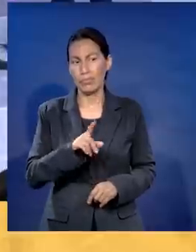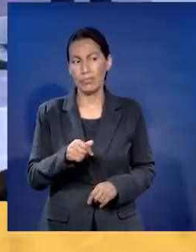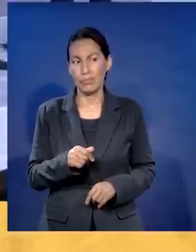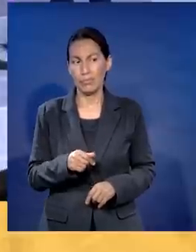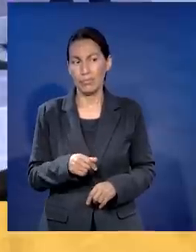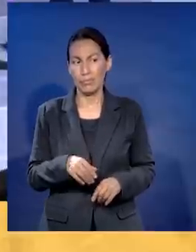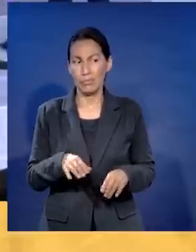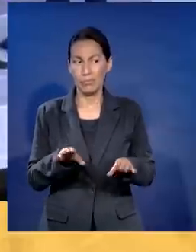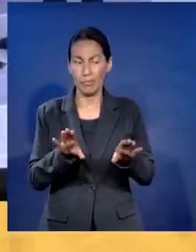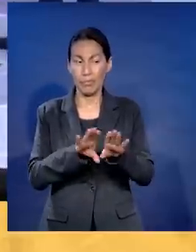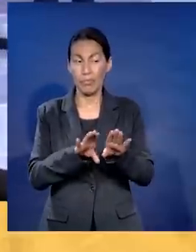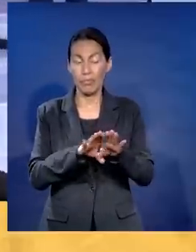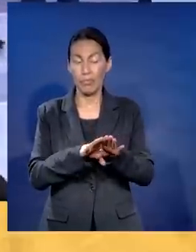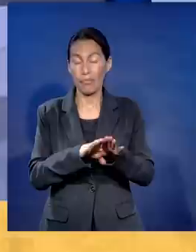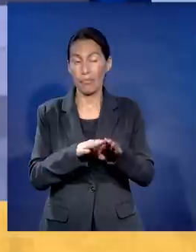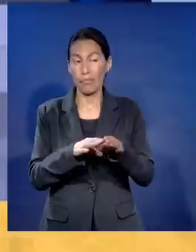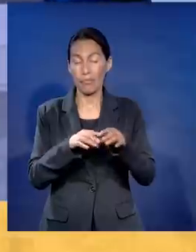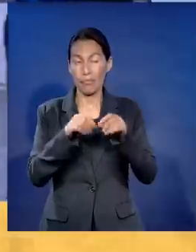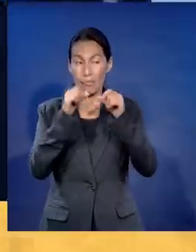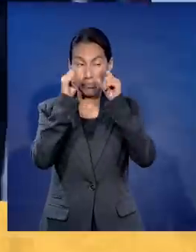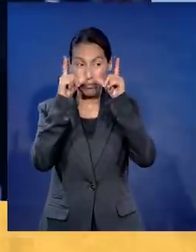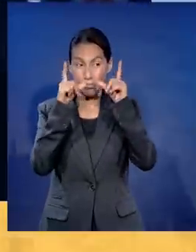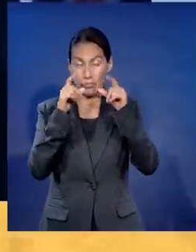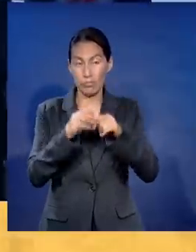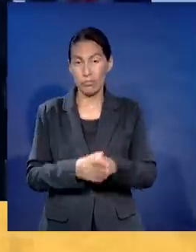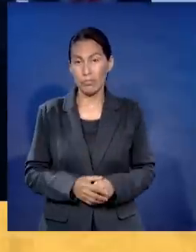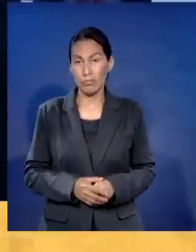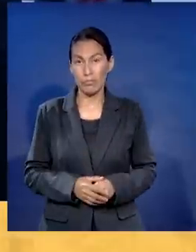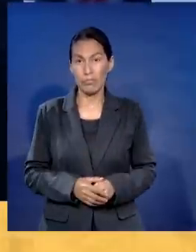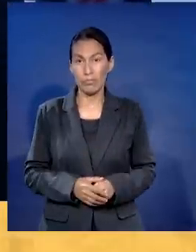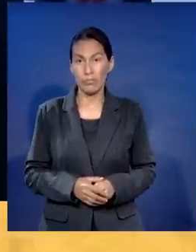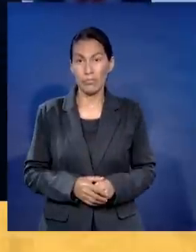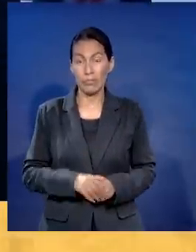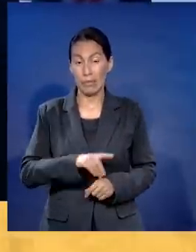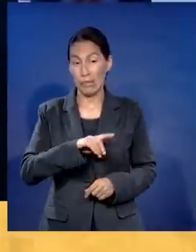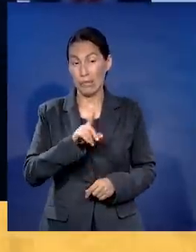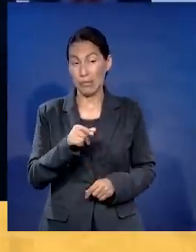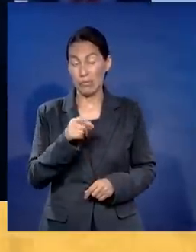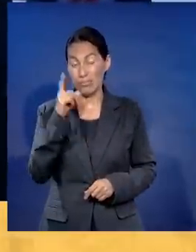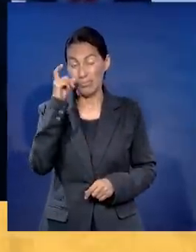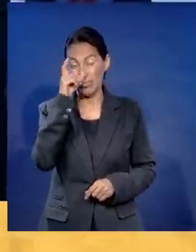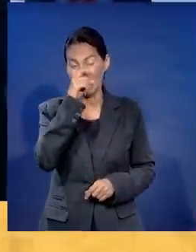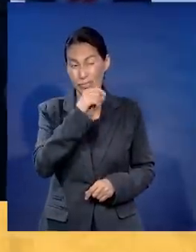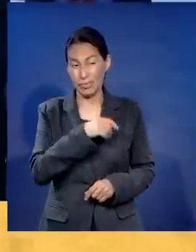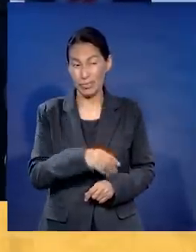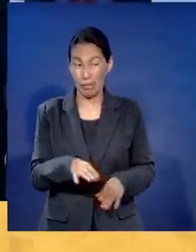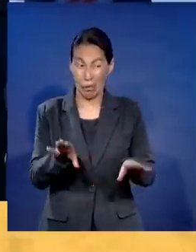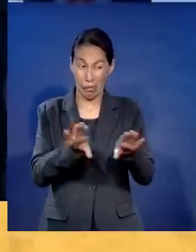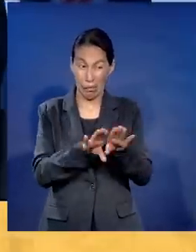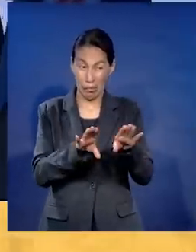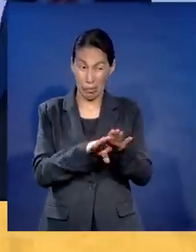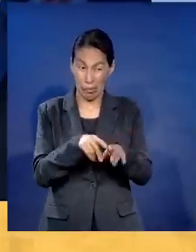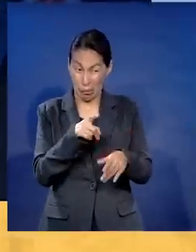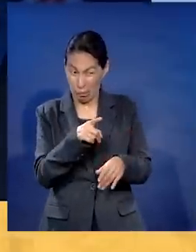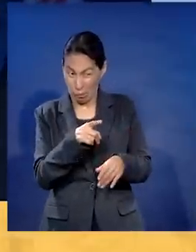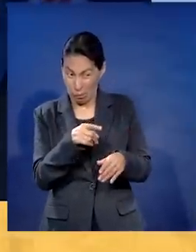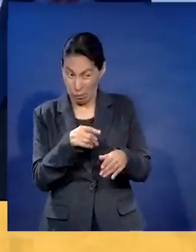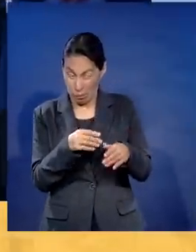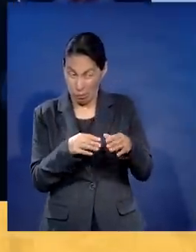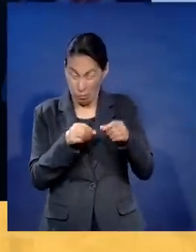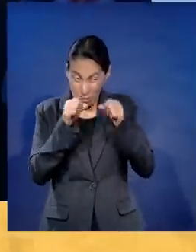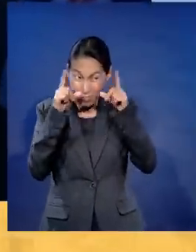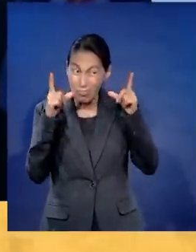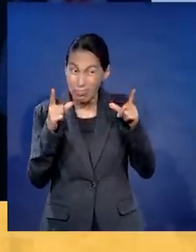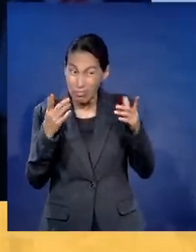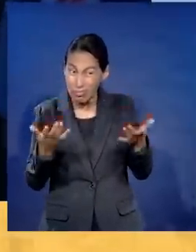amor y ya después pasa el tiempo cómo amaneciste a secas Pero llegó el punto tan tenso que